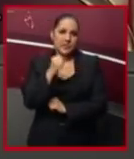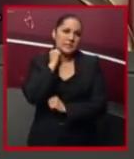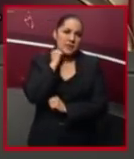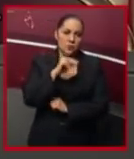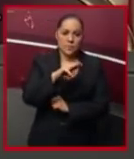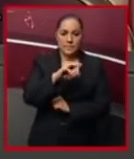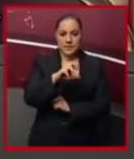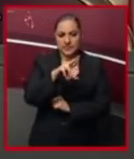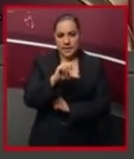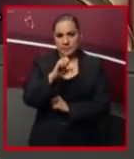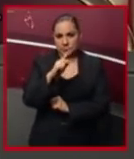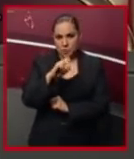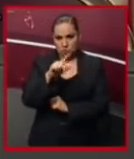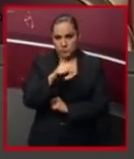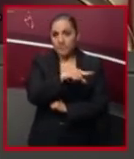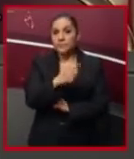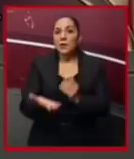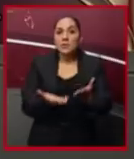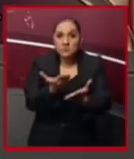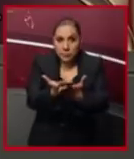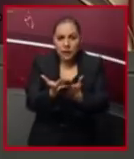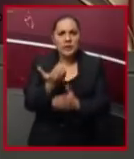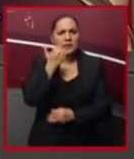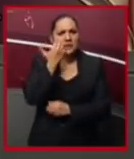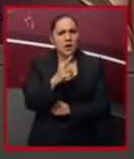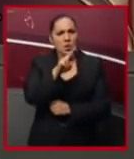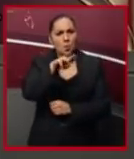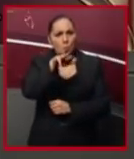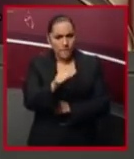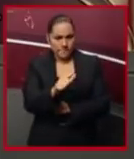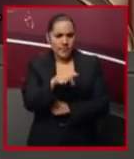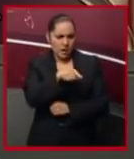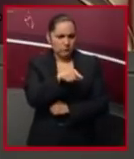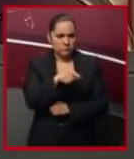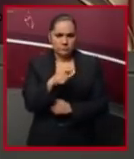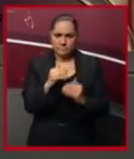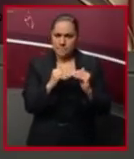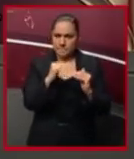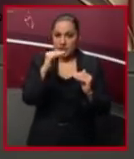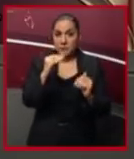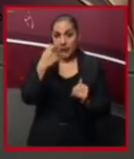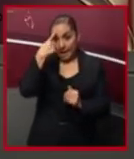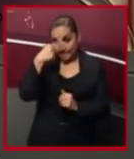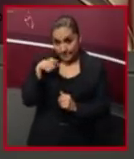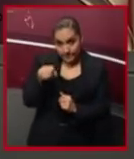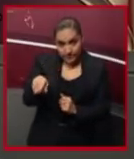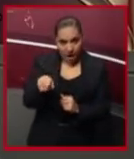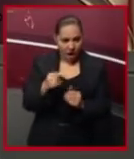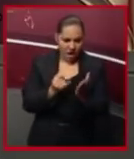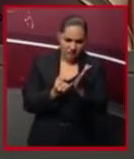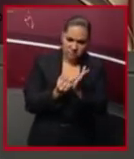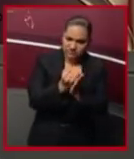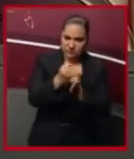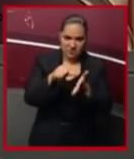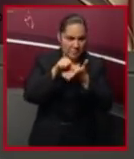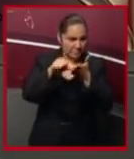una en busca de aumentar las veces el valor diario de la unidad de medida y actualización para que proceda la inhabilitación